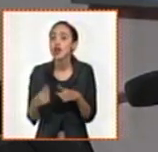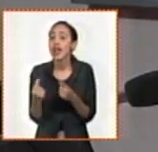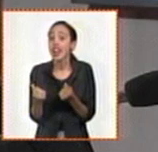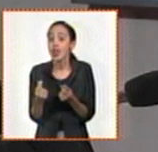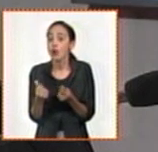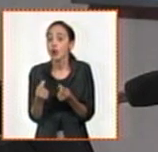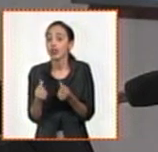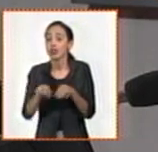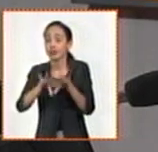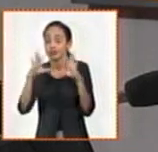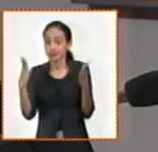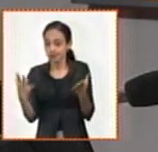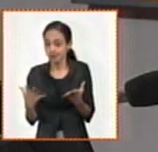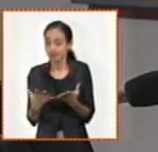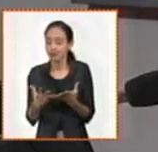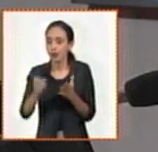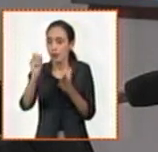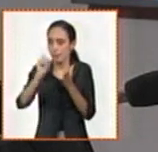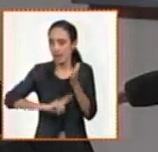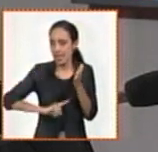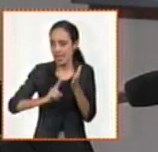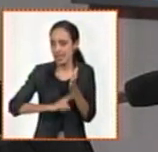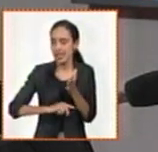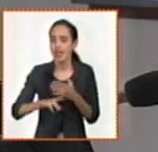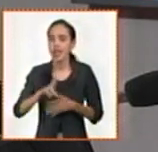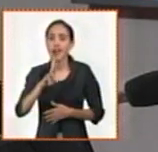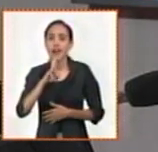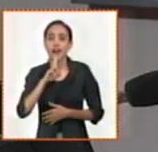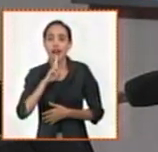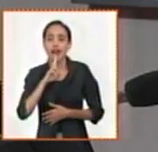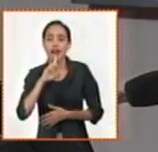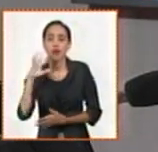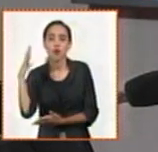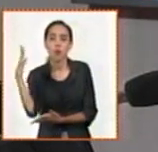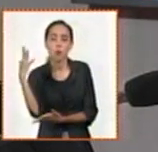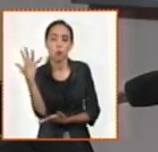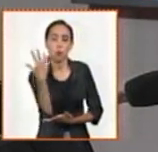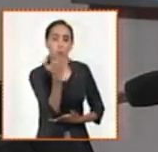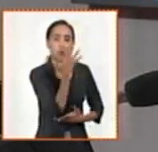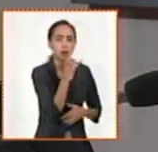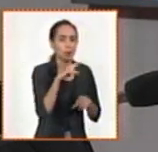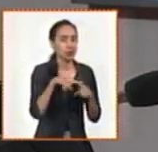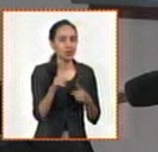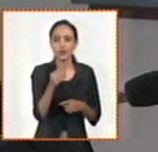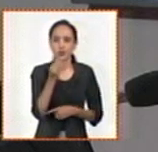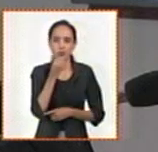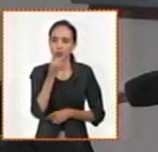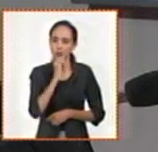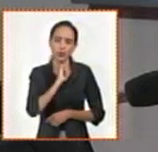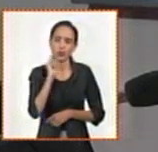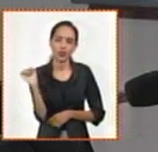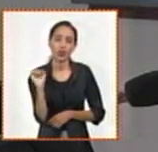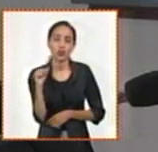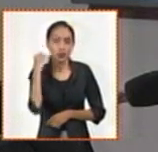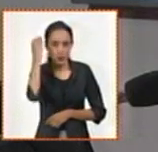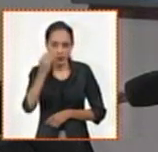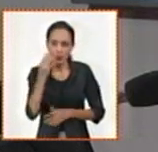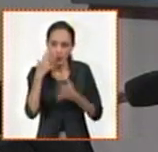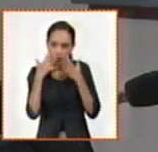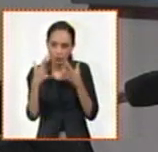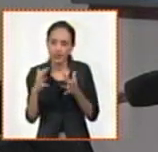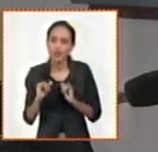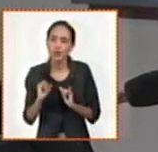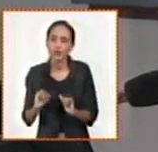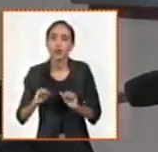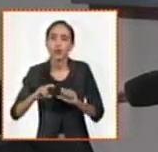cuestan al planeta energía, agua, bosques, y por eso es insustentable. Y creo que es importante dar algunos datos.